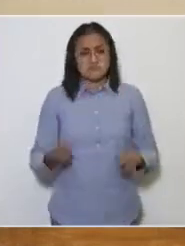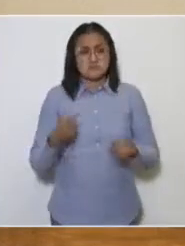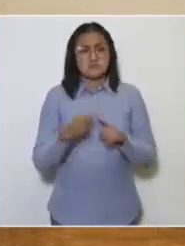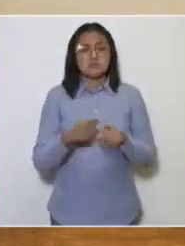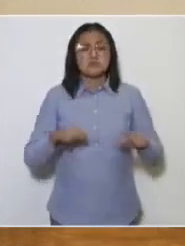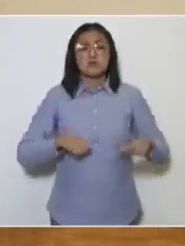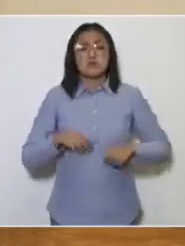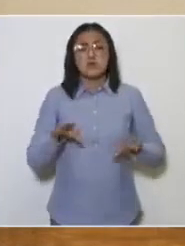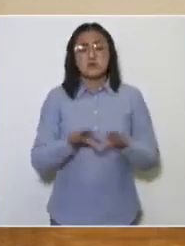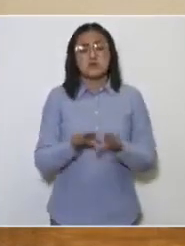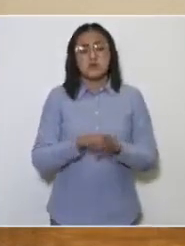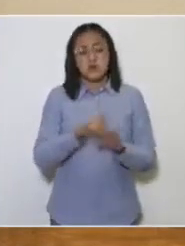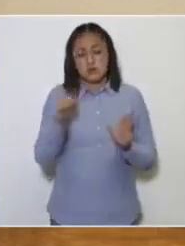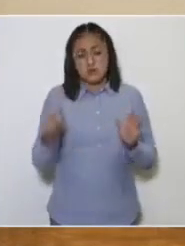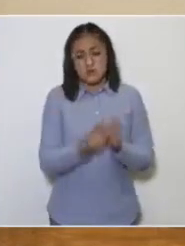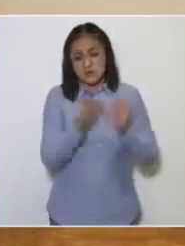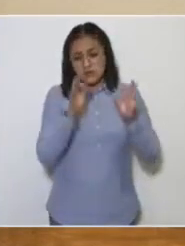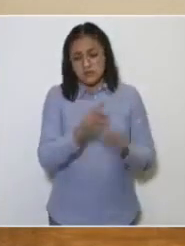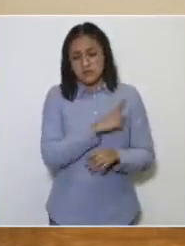del comercio legal,